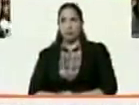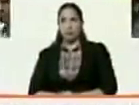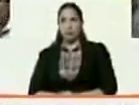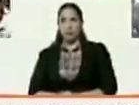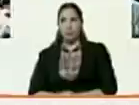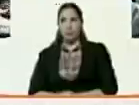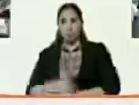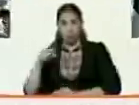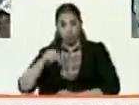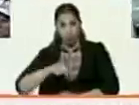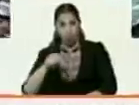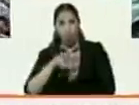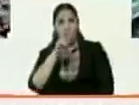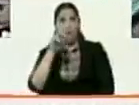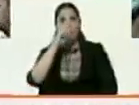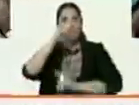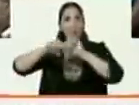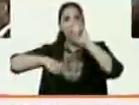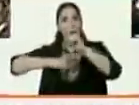Y hoy,